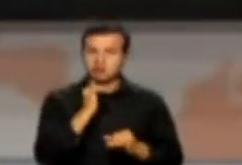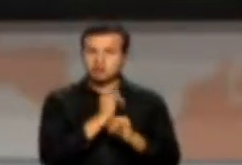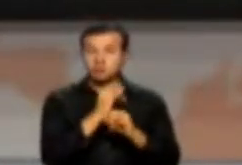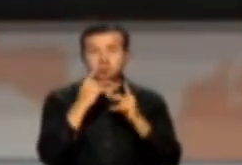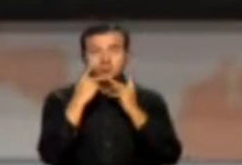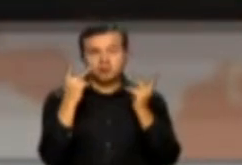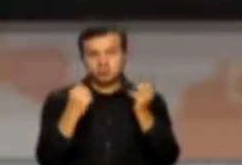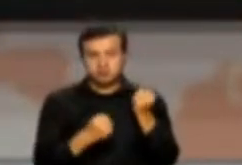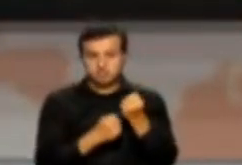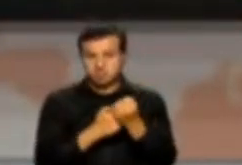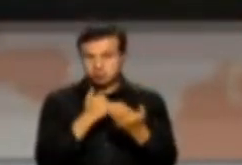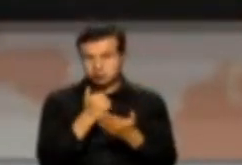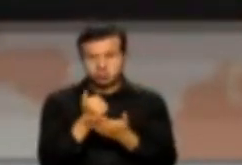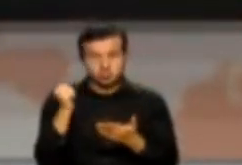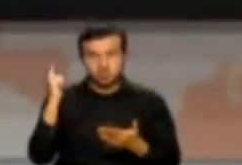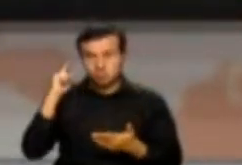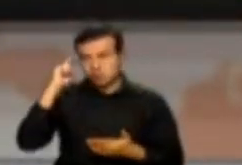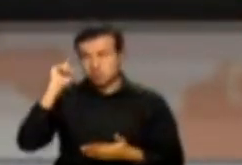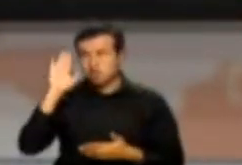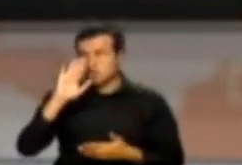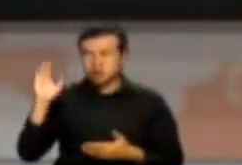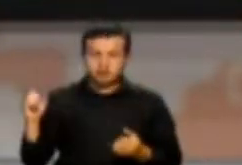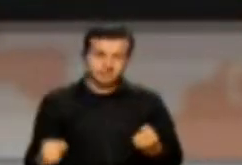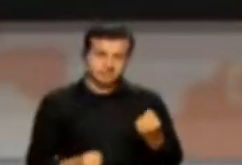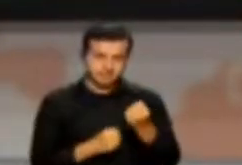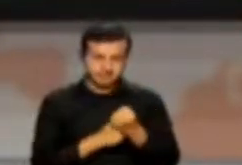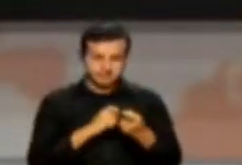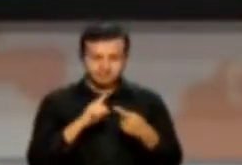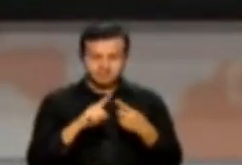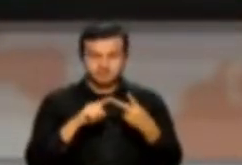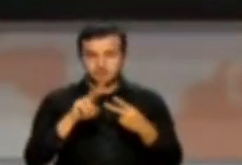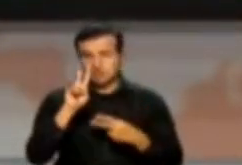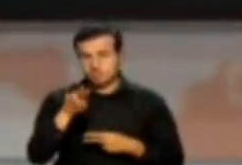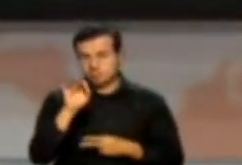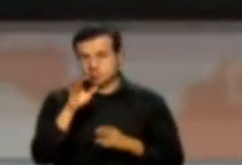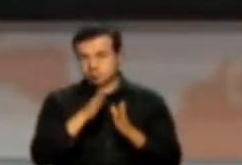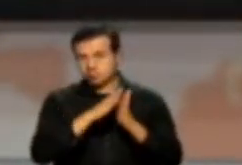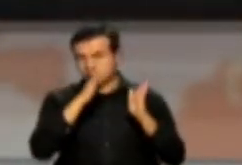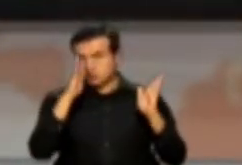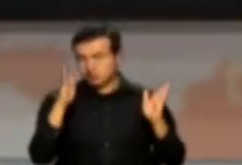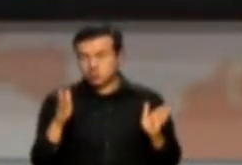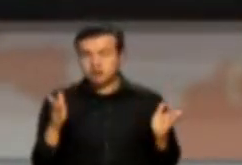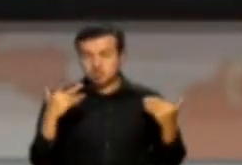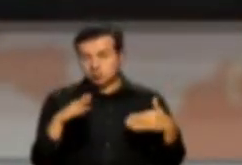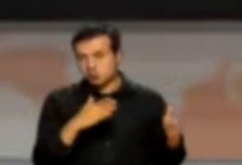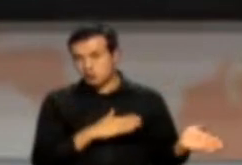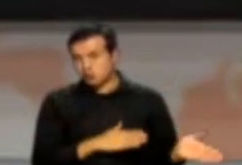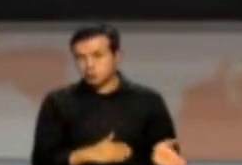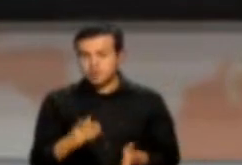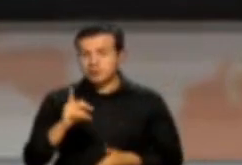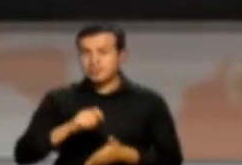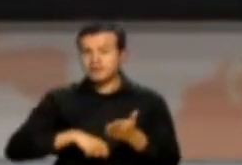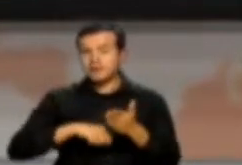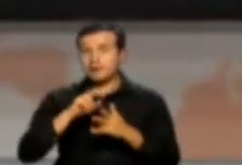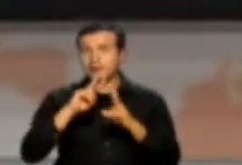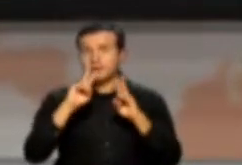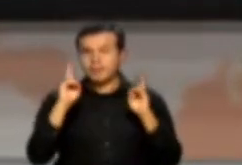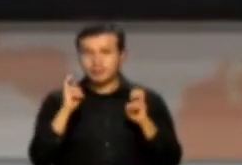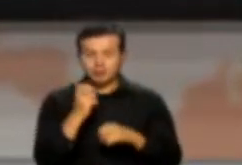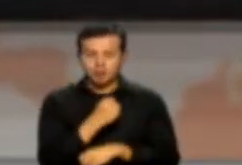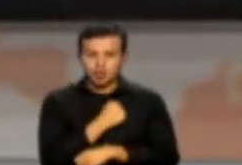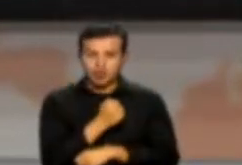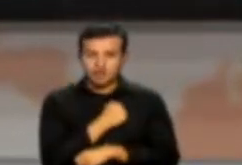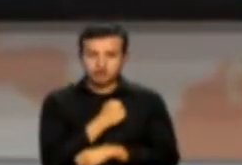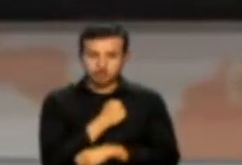público es beneficia a todo el estado y otra cosa para el 2019 pues también vamos a acreditar nos en trasplante cardíaco